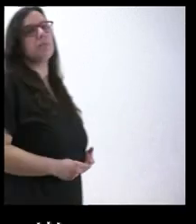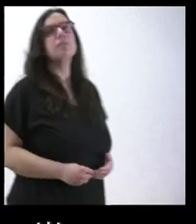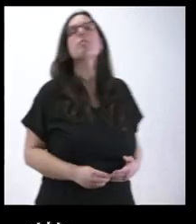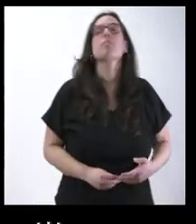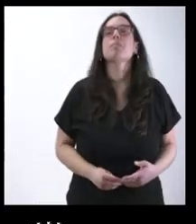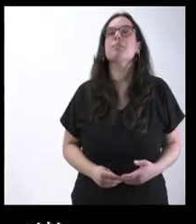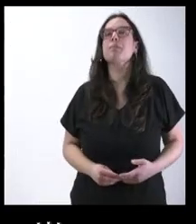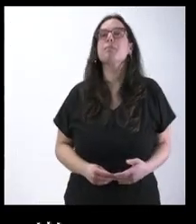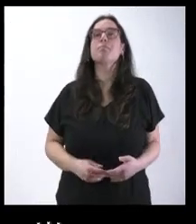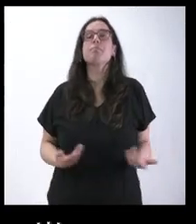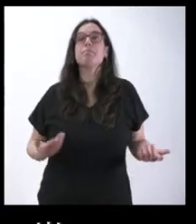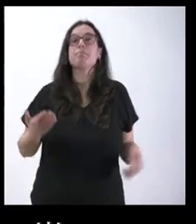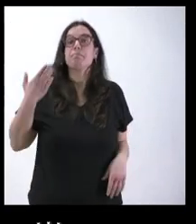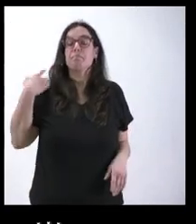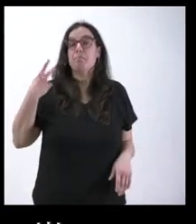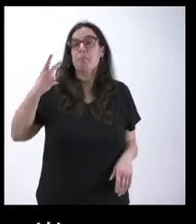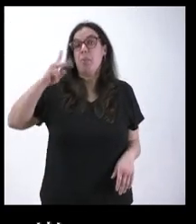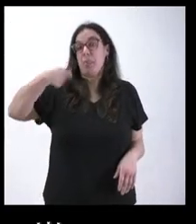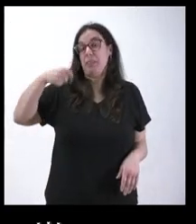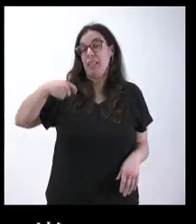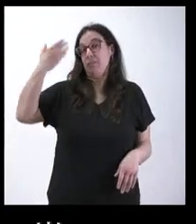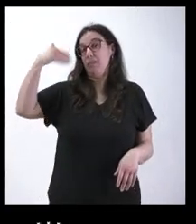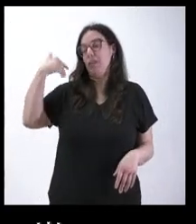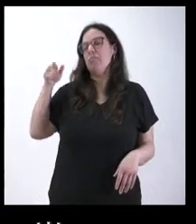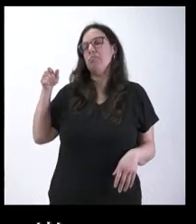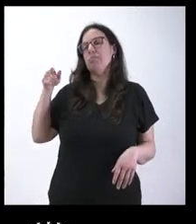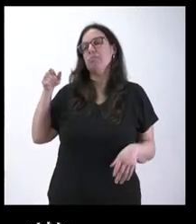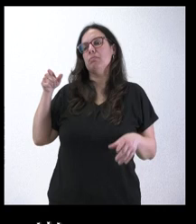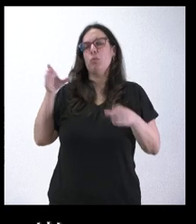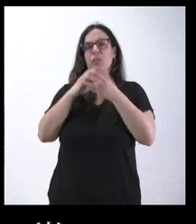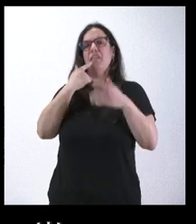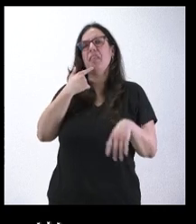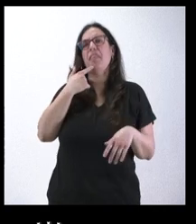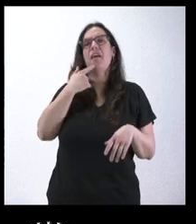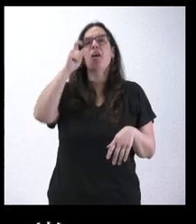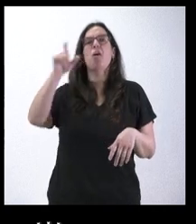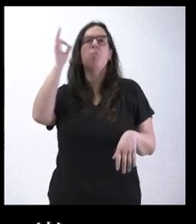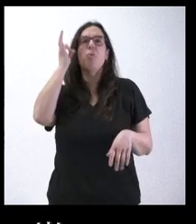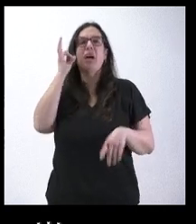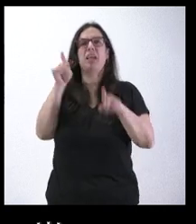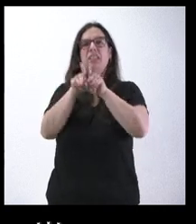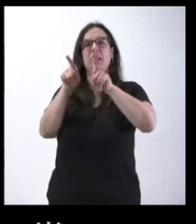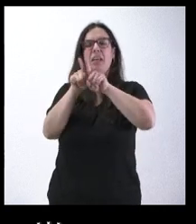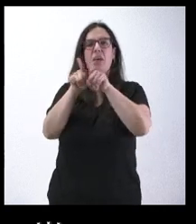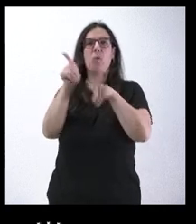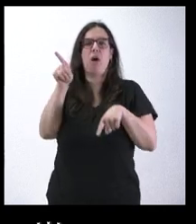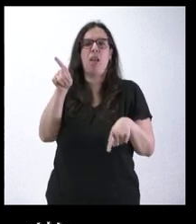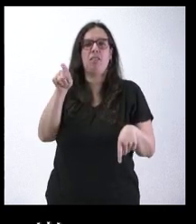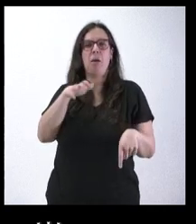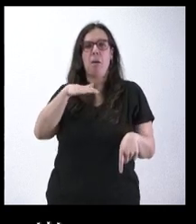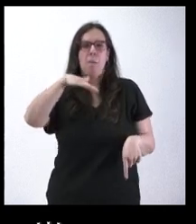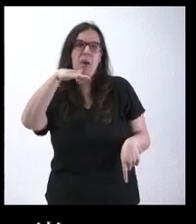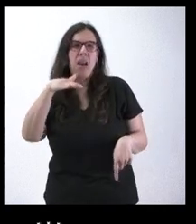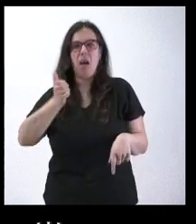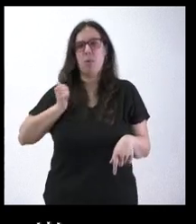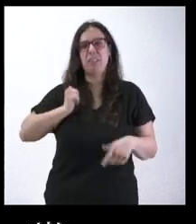cuando el vicepresidente de la junta de Castilla y león se refirió a las mujeres como desalmadas que utilizan la violencia de género para quedarse con la custodia de